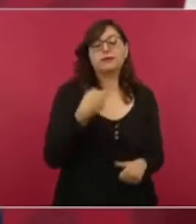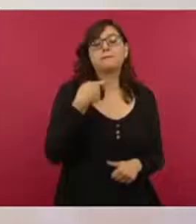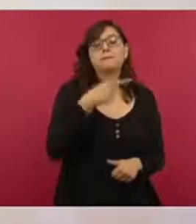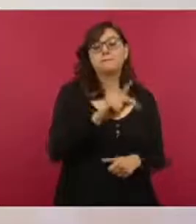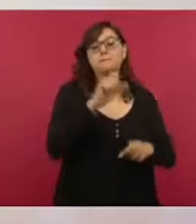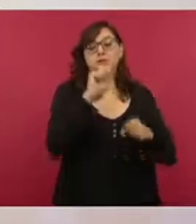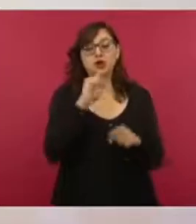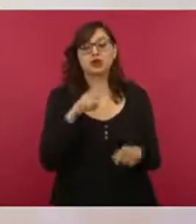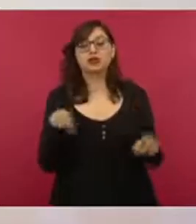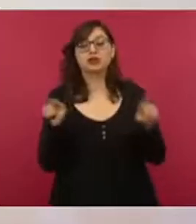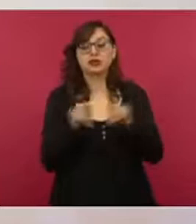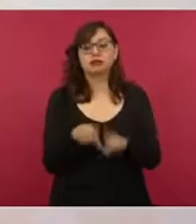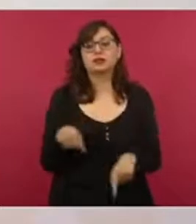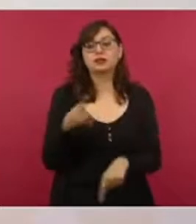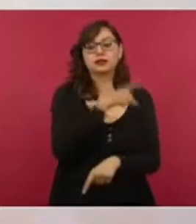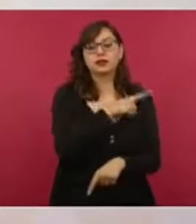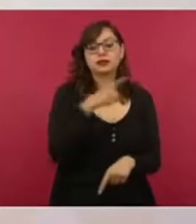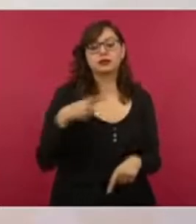decía,